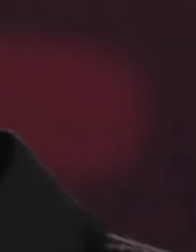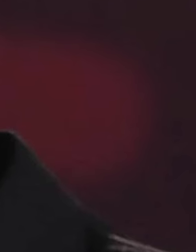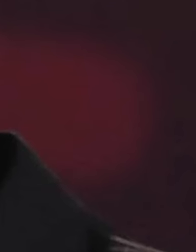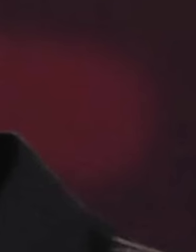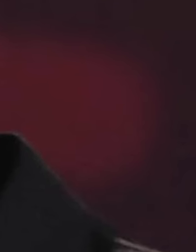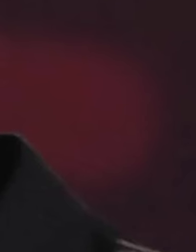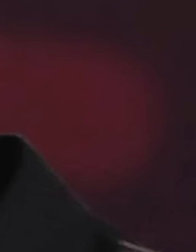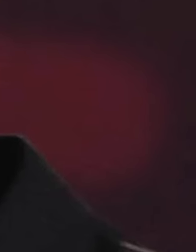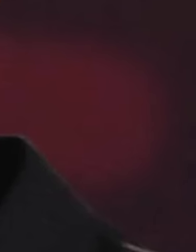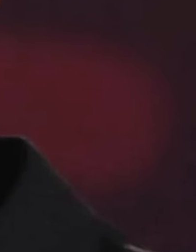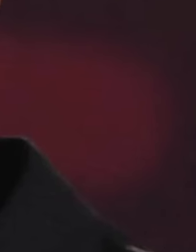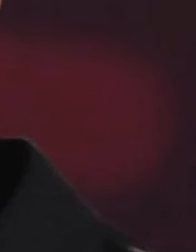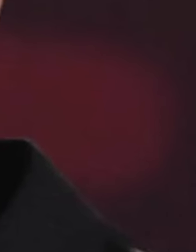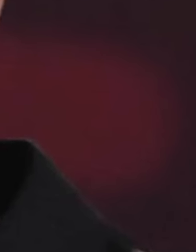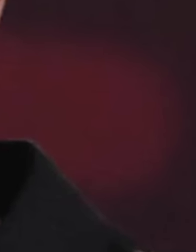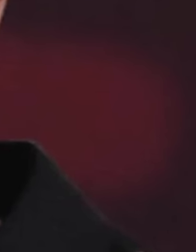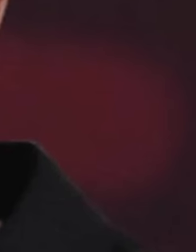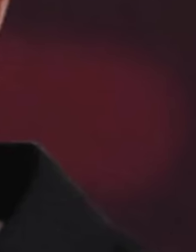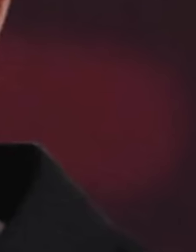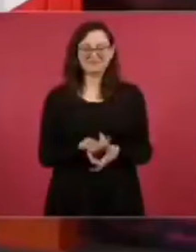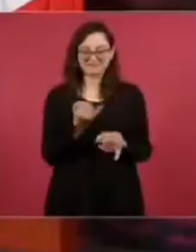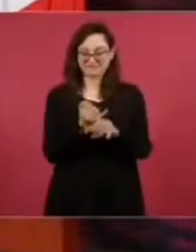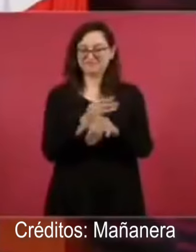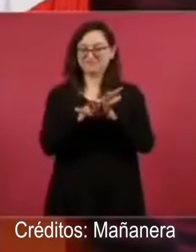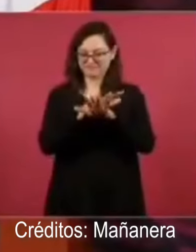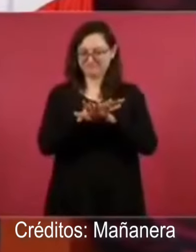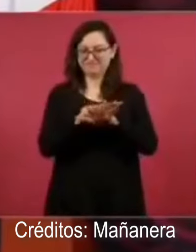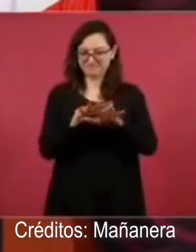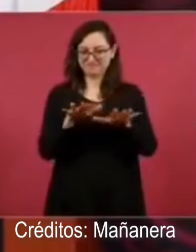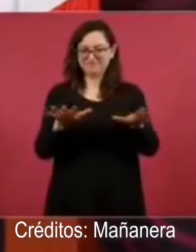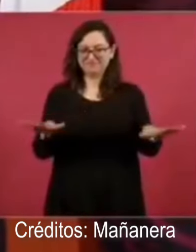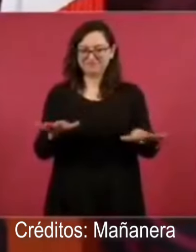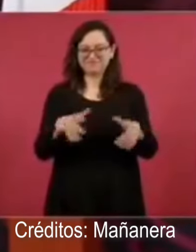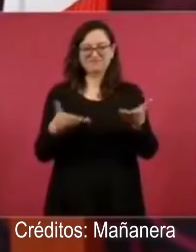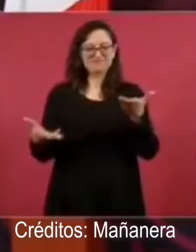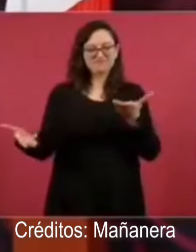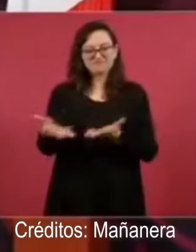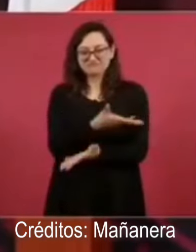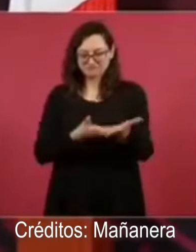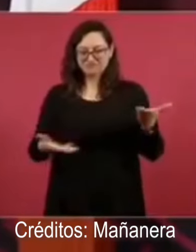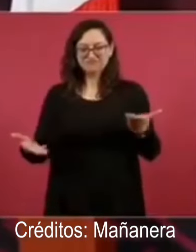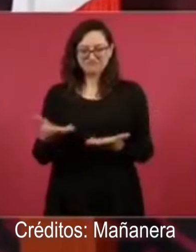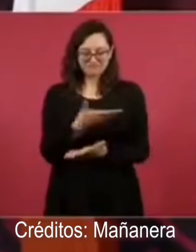temas que no se pueden tocar por el inicio de las campañas presidenciales. Llevar a cabo este diálogo circular,